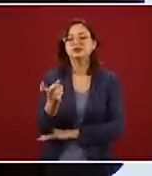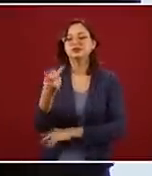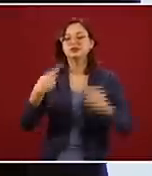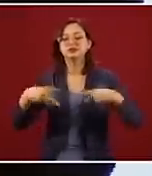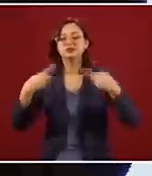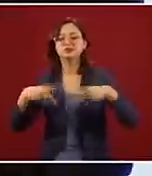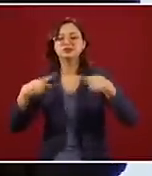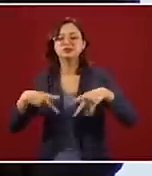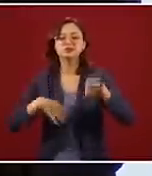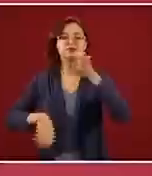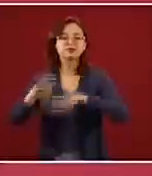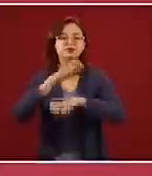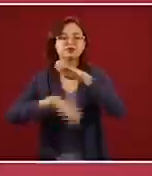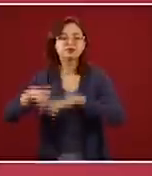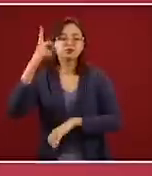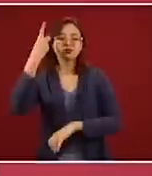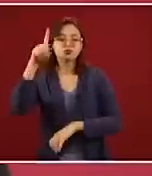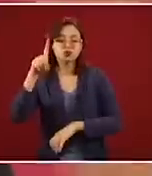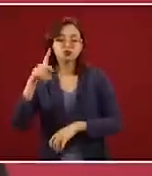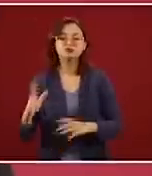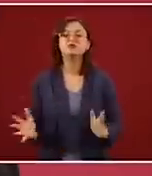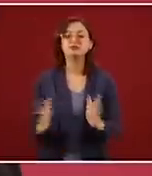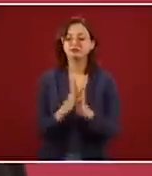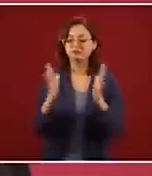empresarios, más que nada empresas, participen.